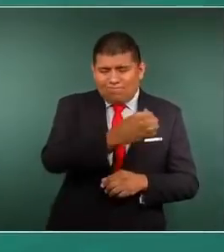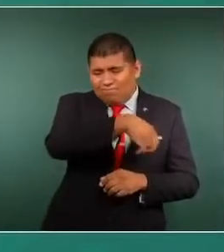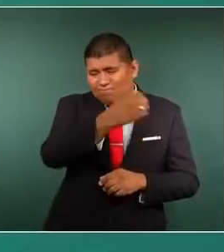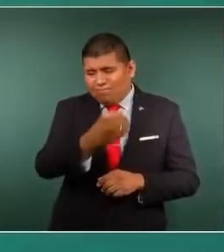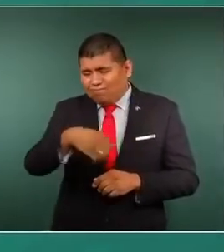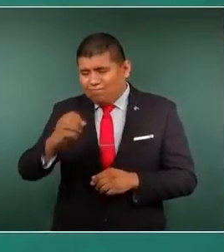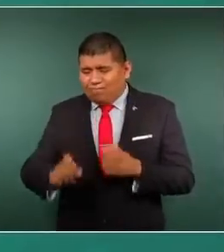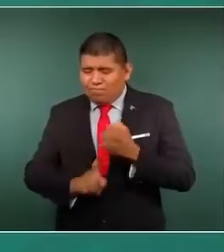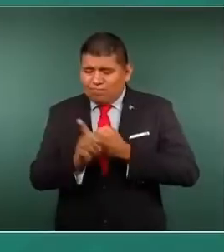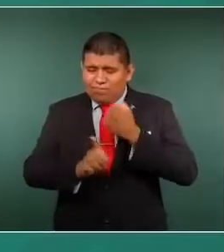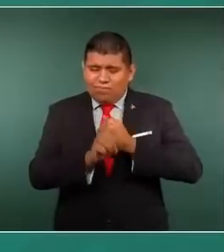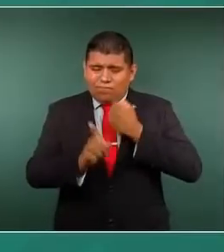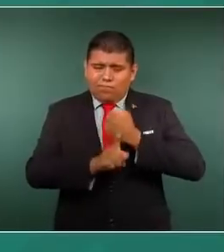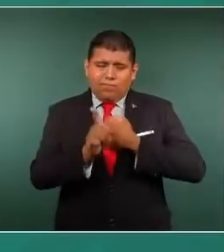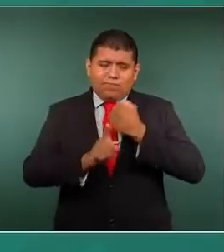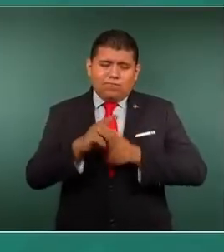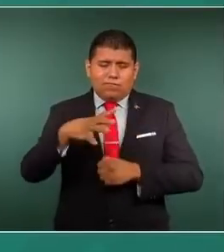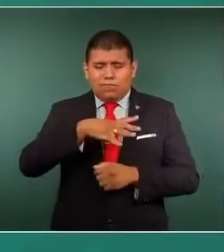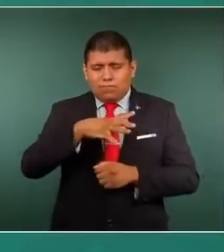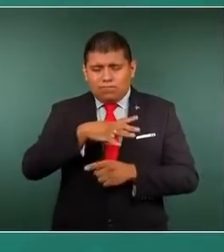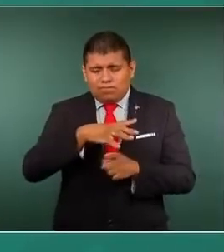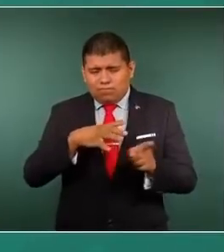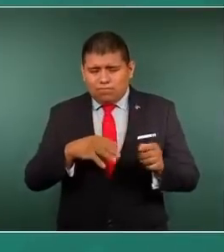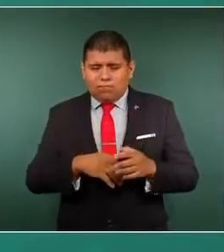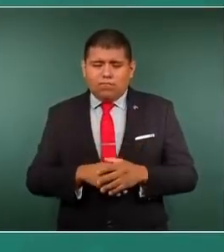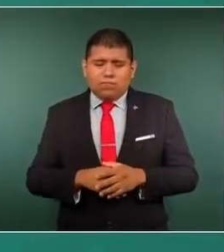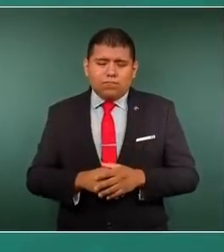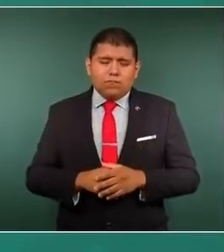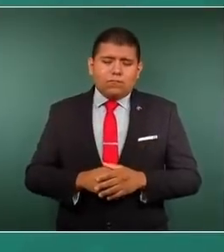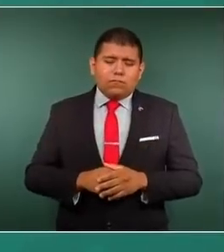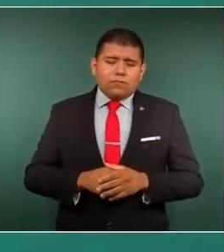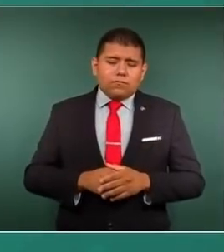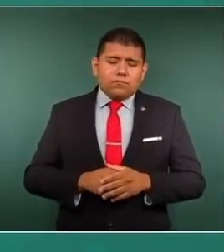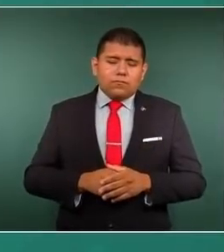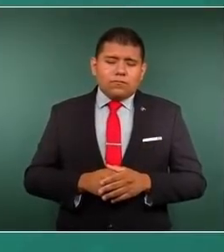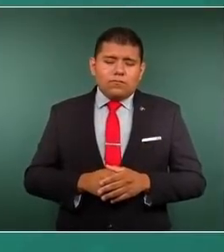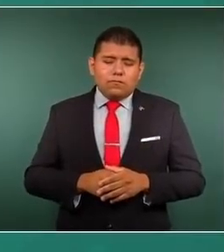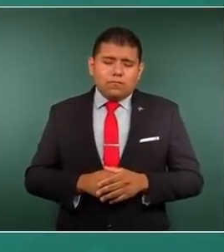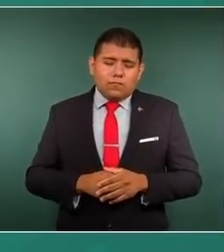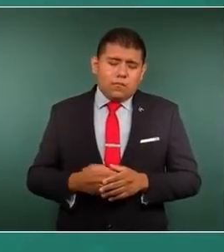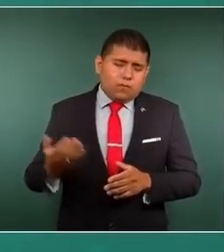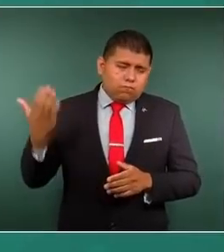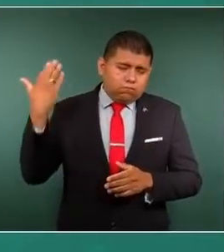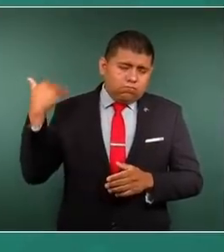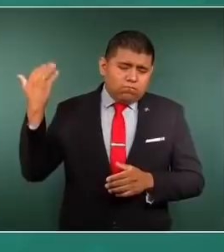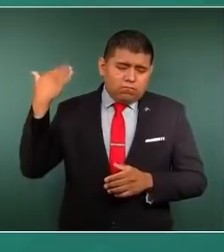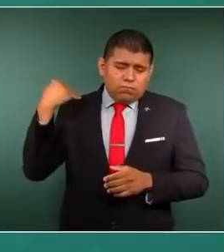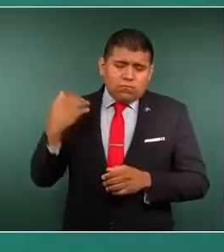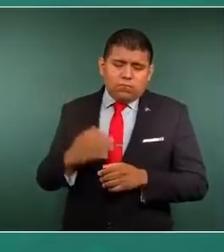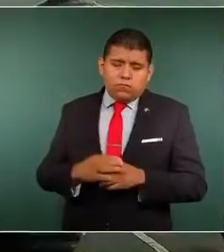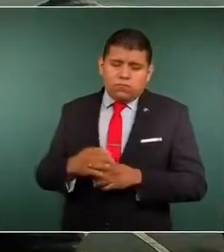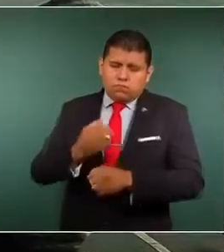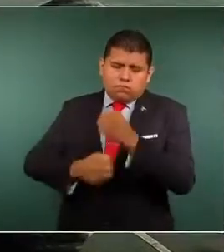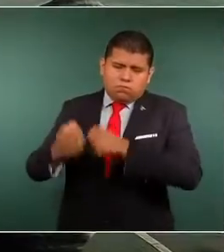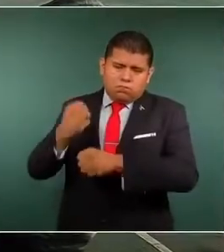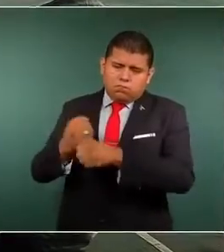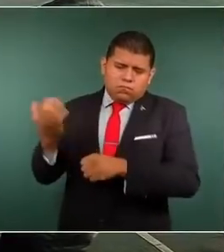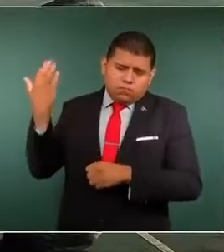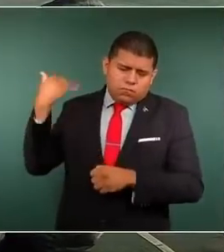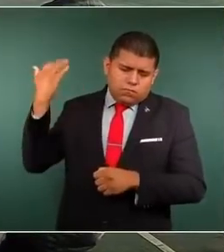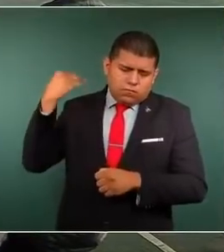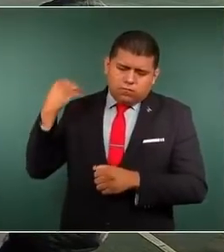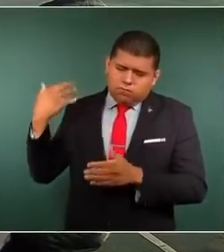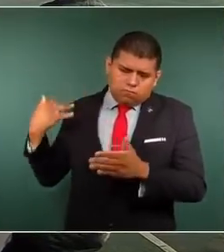qué se ha presentado desde hace algunos años